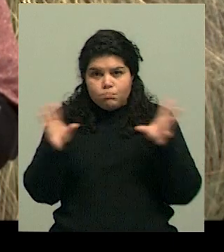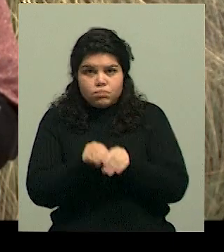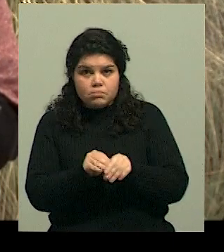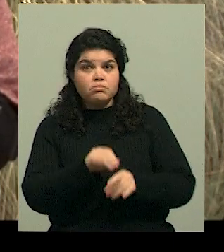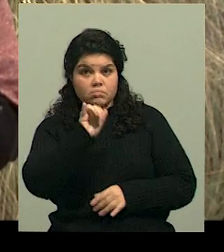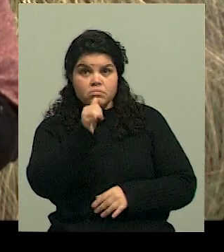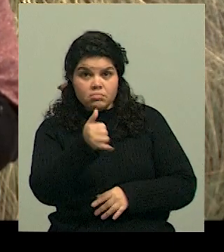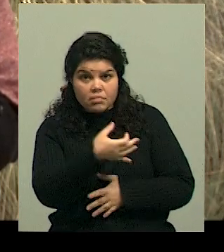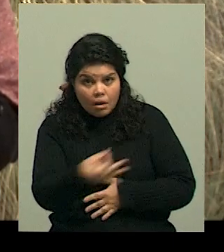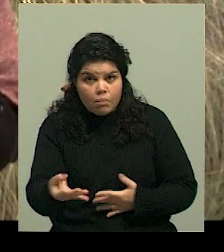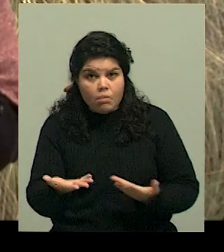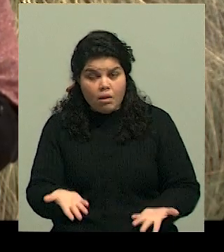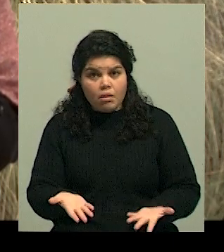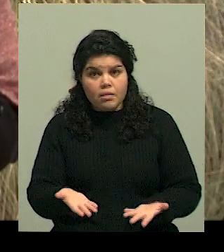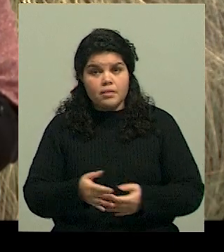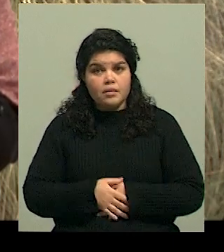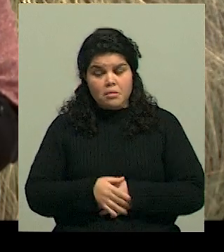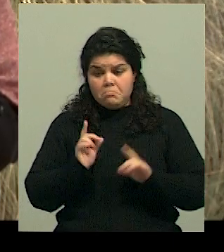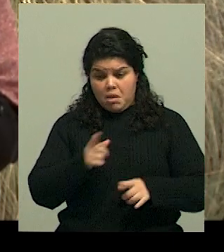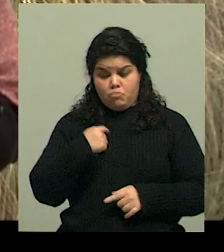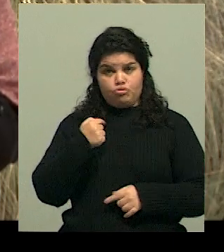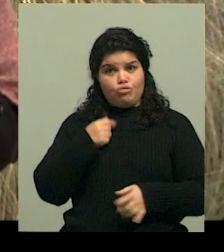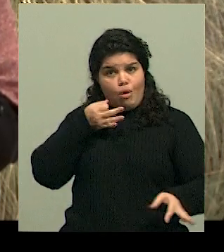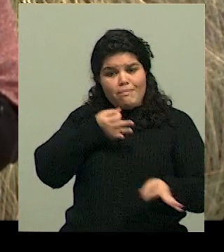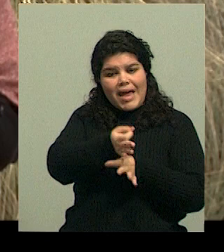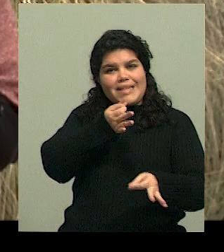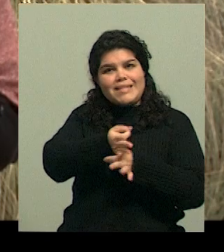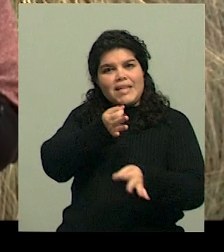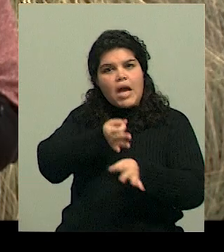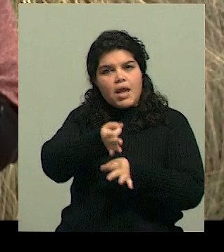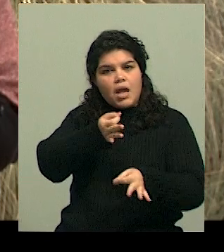para enseñar, no necesito